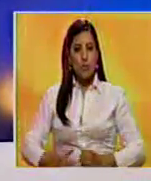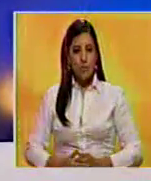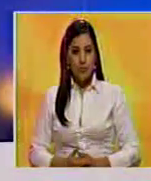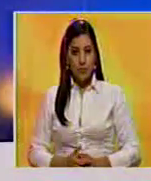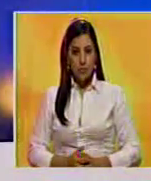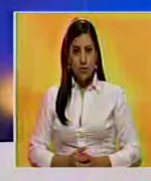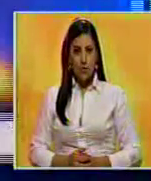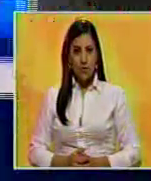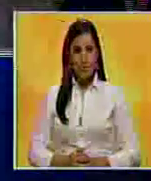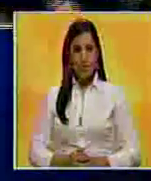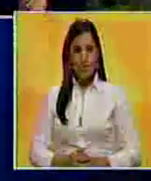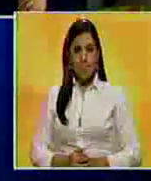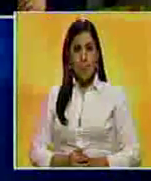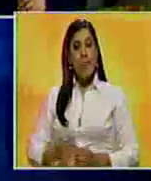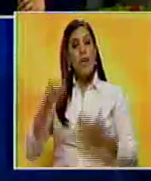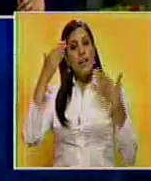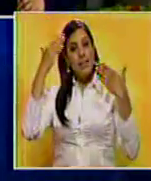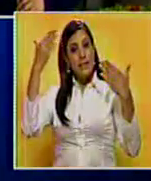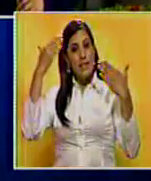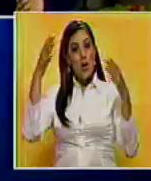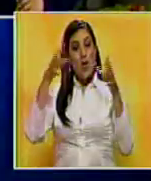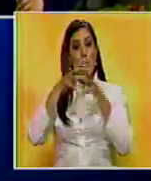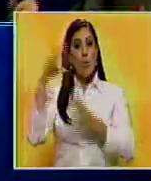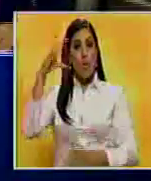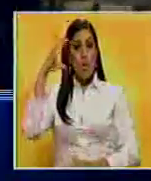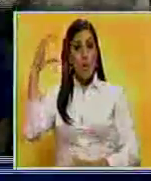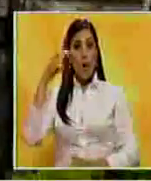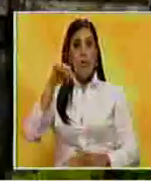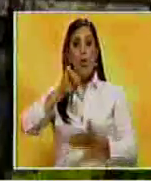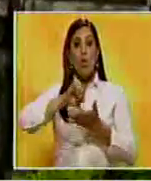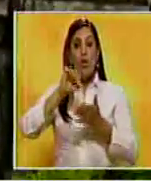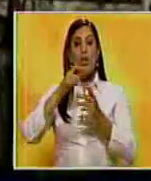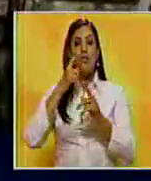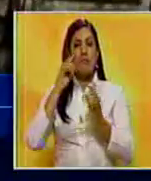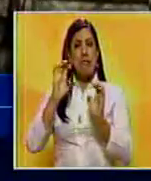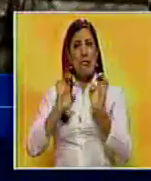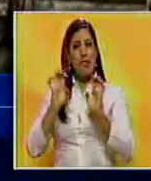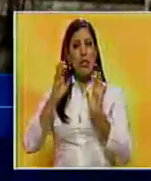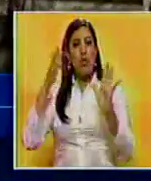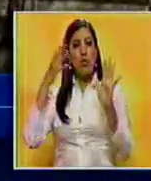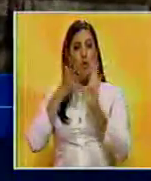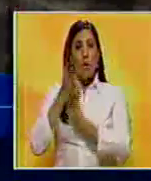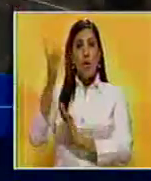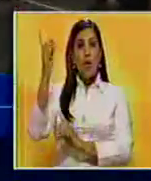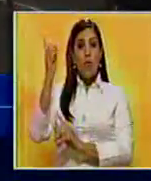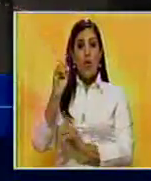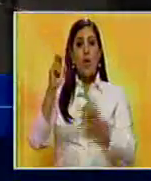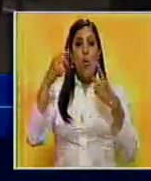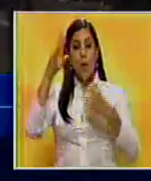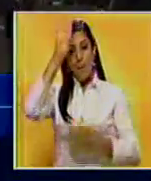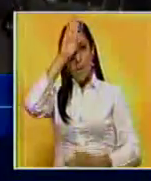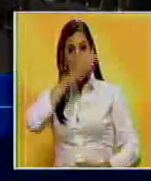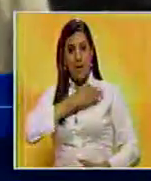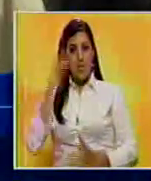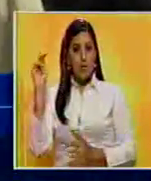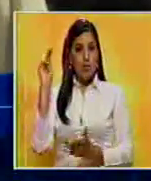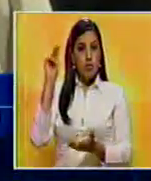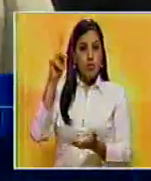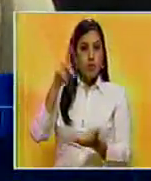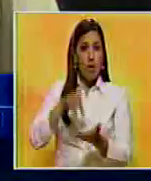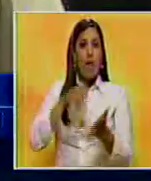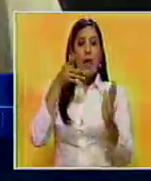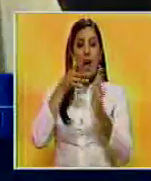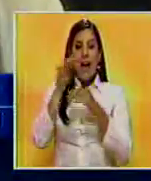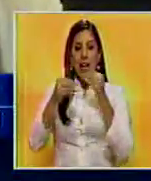detalles. Un saludo desde Colombia, donde crece la expectativa ante la llegada del Papa Francisco a nuestro país, lo